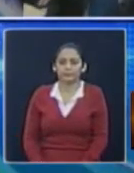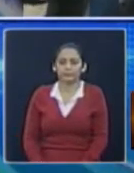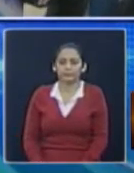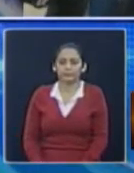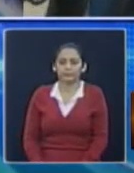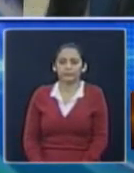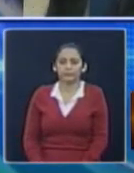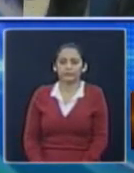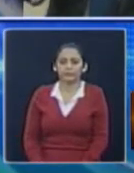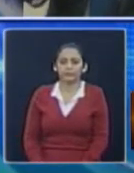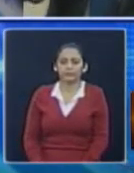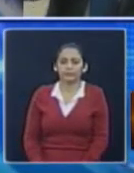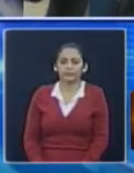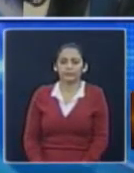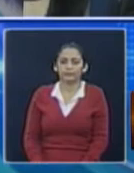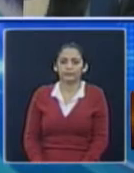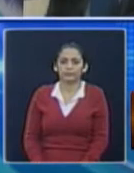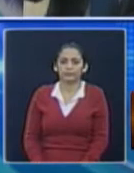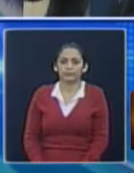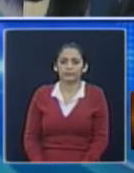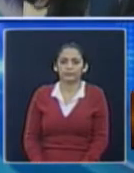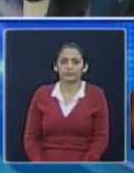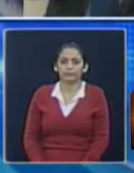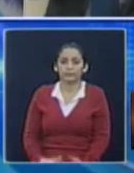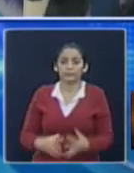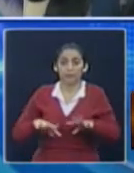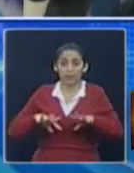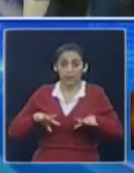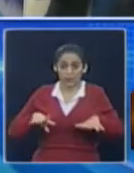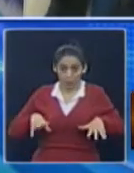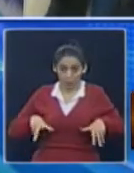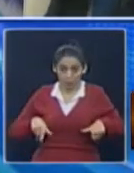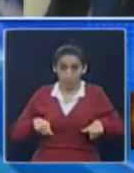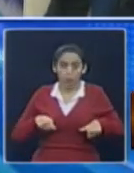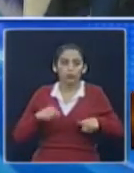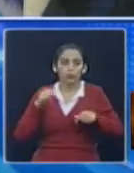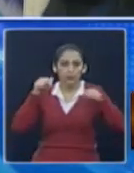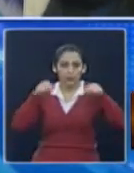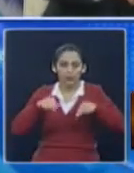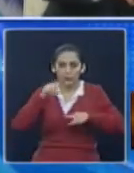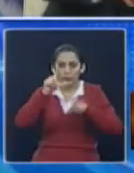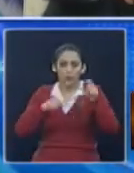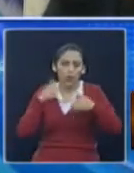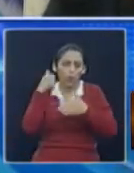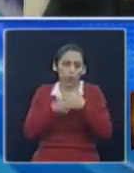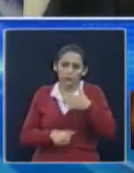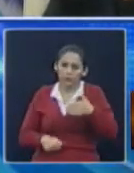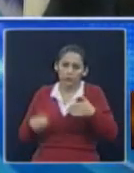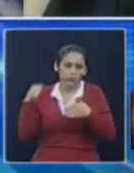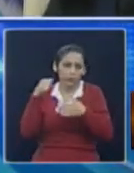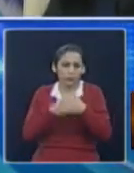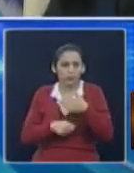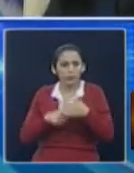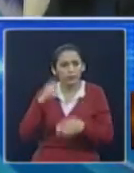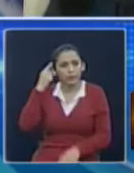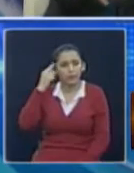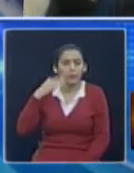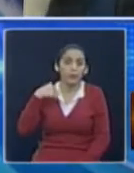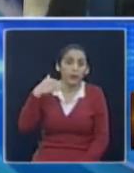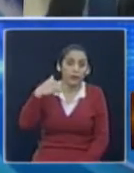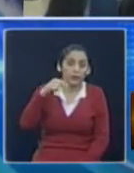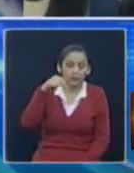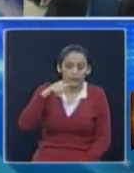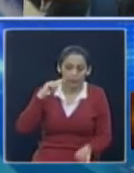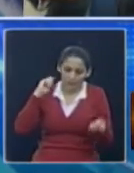¿cómo ve usted a futuro el tema de la lucha contra la corrupción? Yo quiero insistir en esto porque muchos están insistiendo a nivel gubernamental de